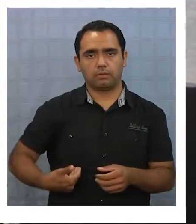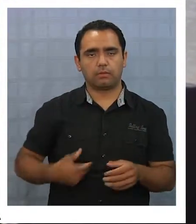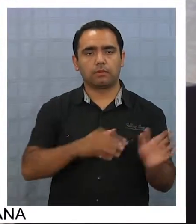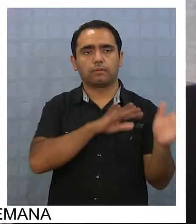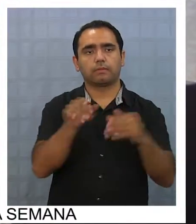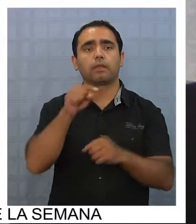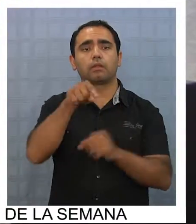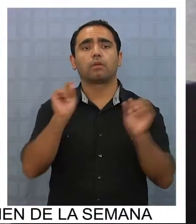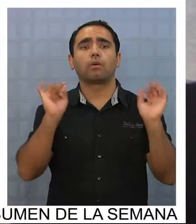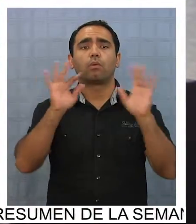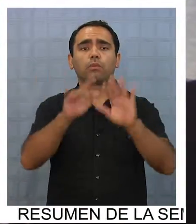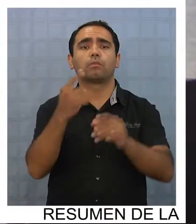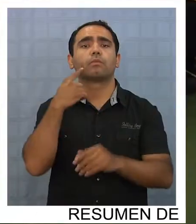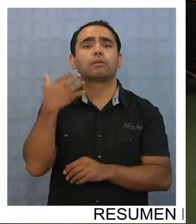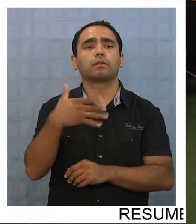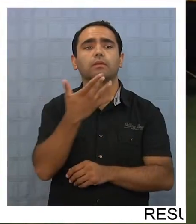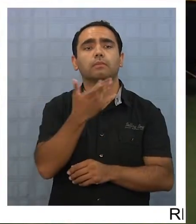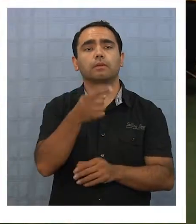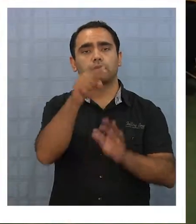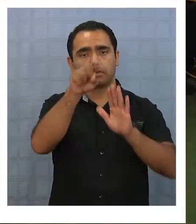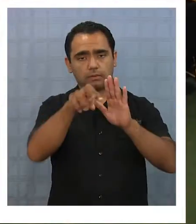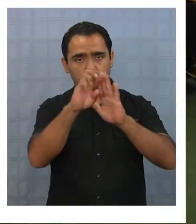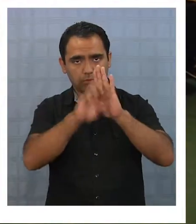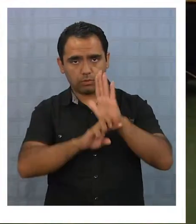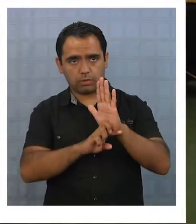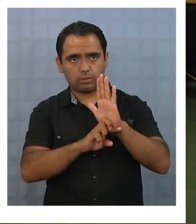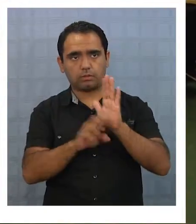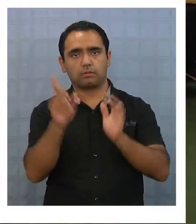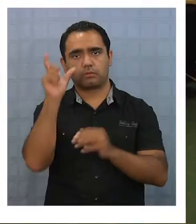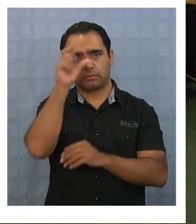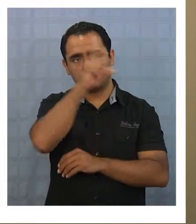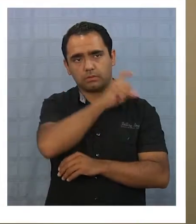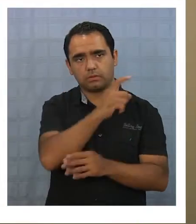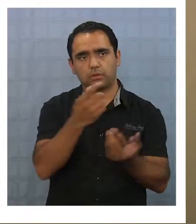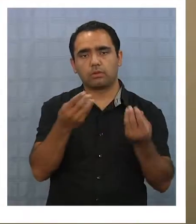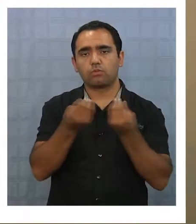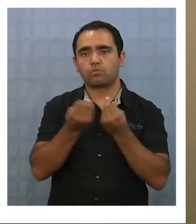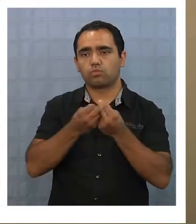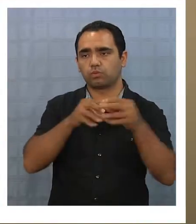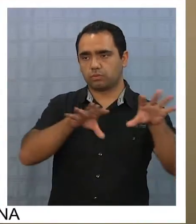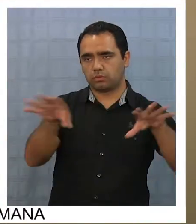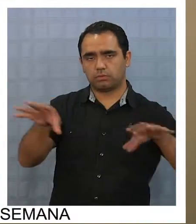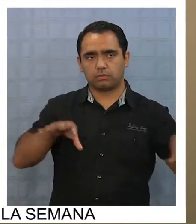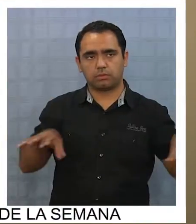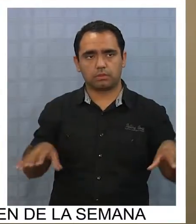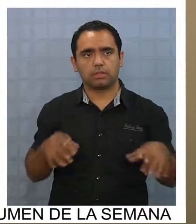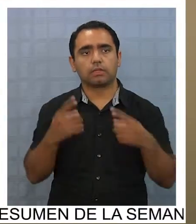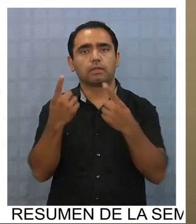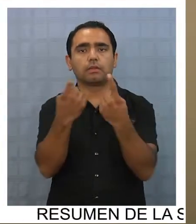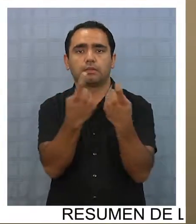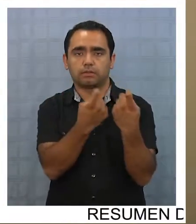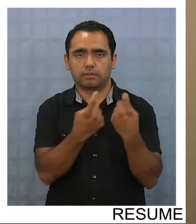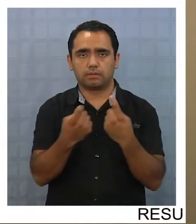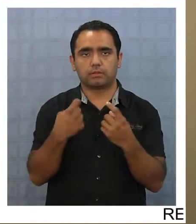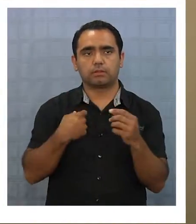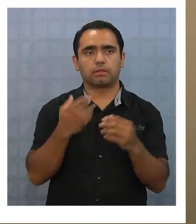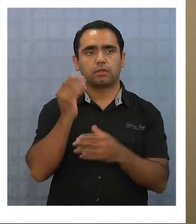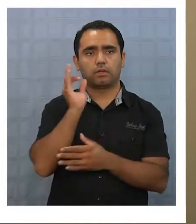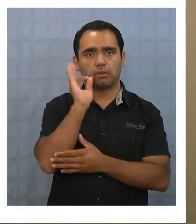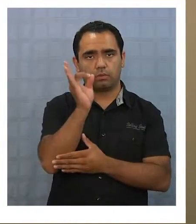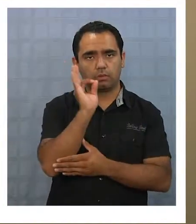del gobierno. Estos encuentros son importantes porque estos proyectos son complejos, involucran a muchos actores, por lo tanto